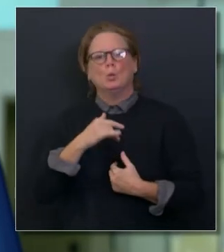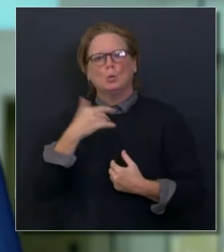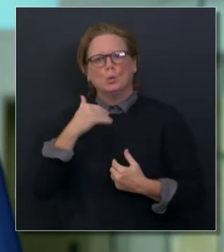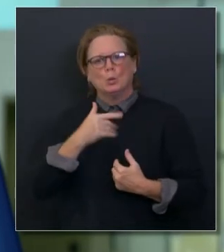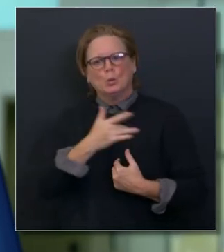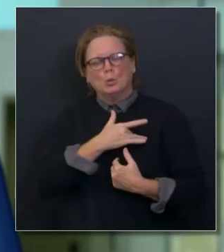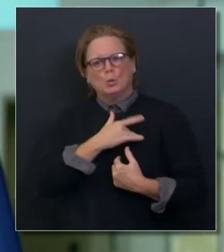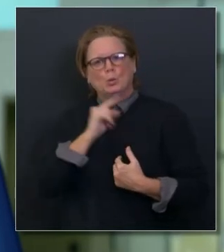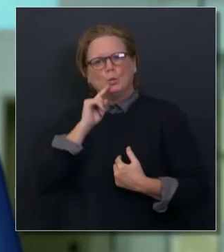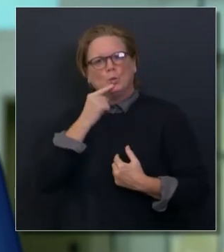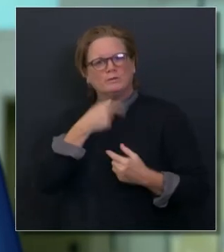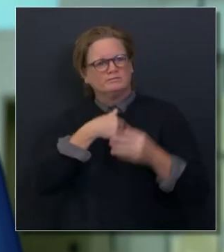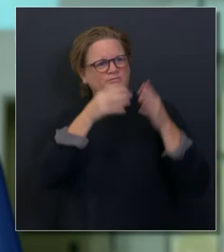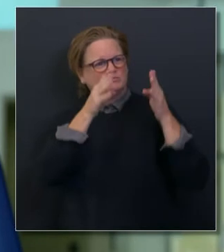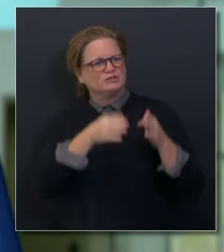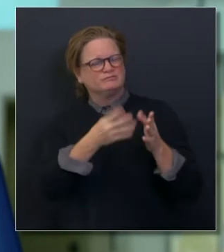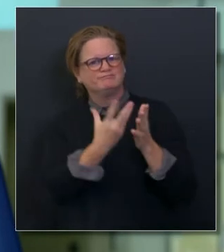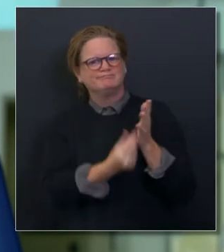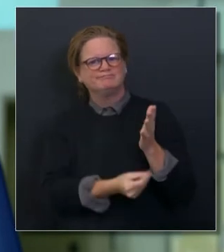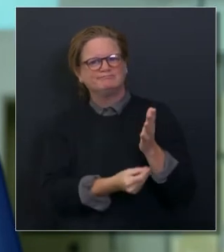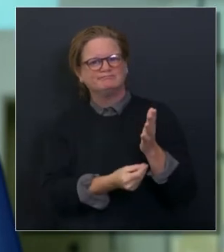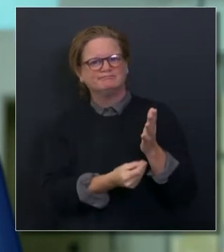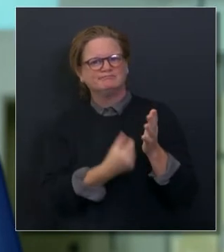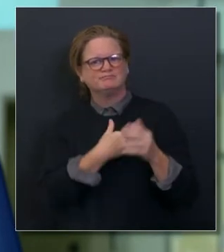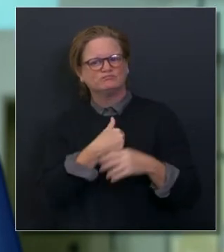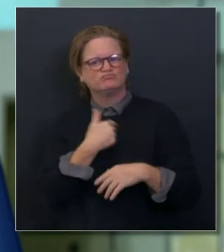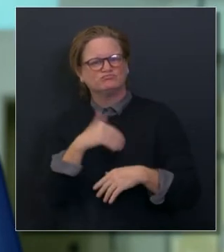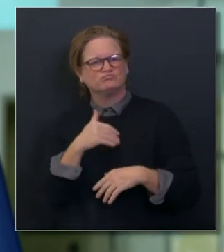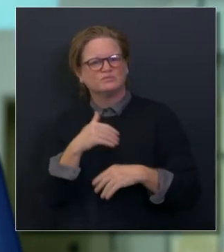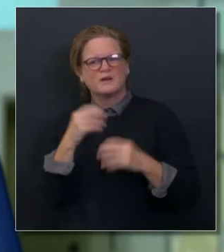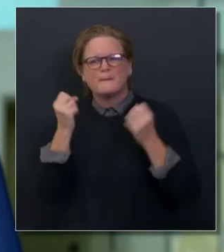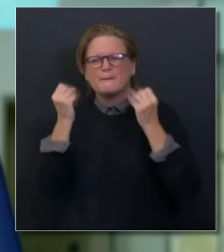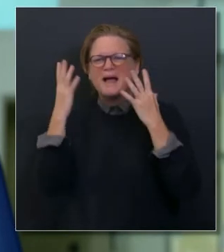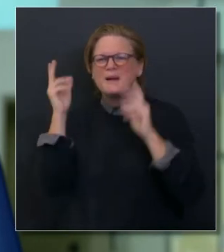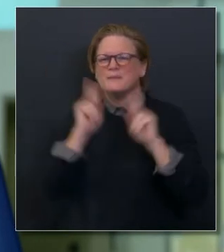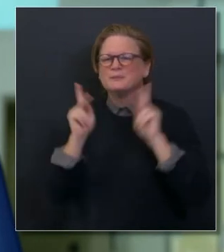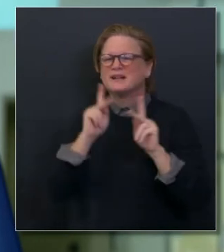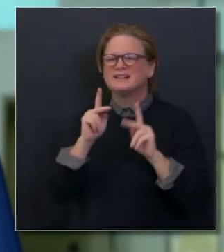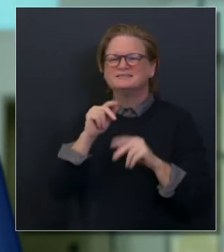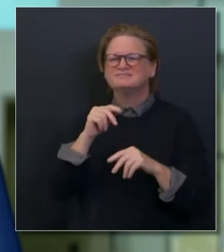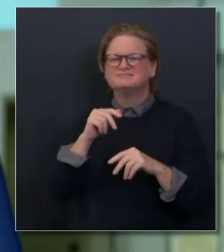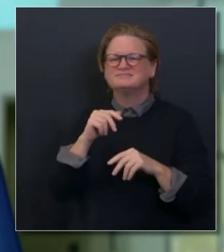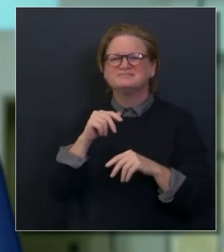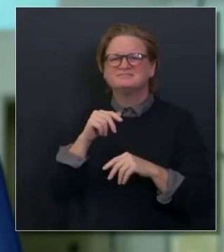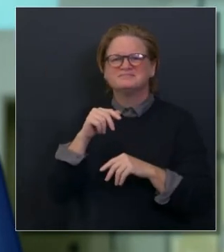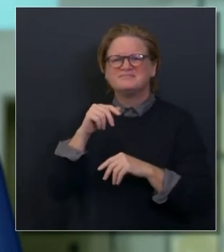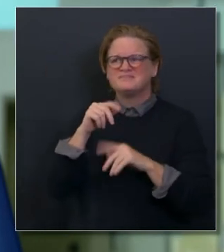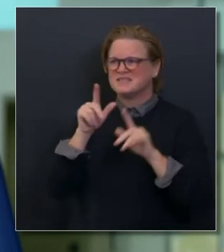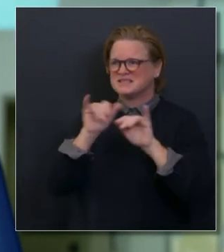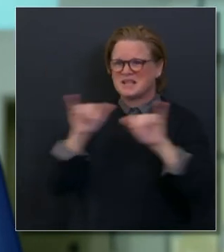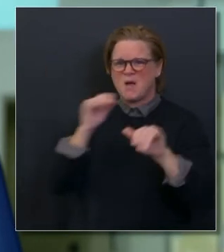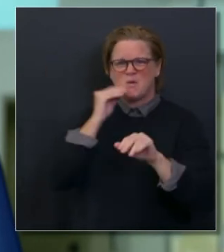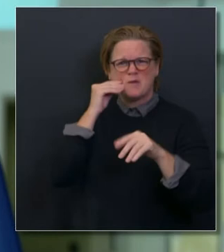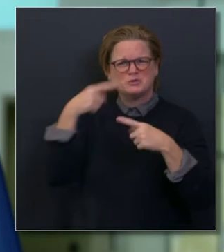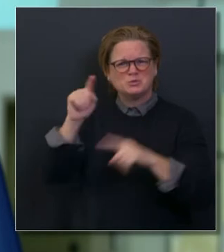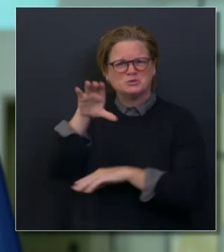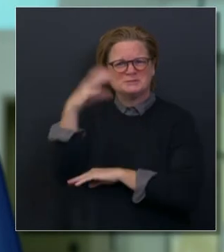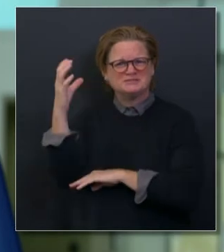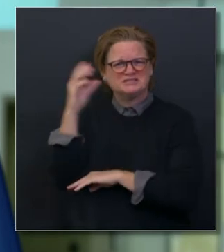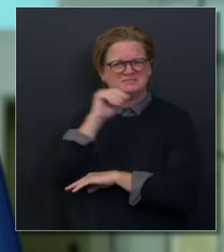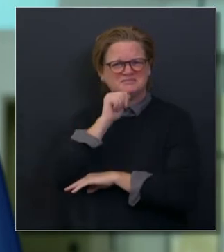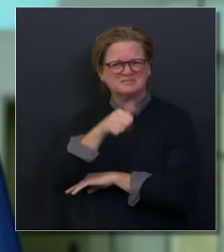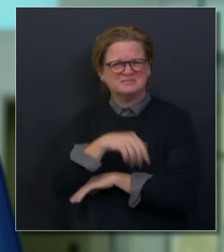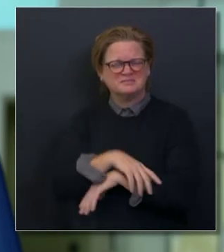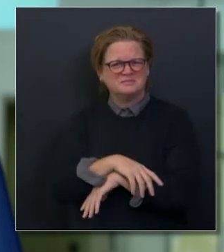enfermedad y cómo es que la gente no se encuentra en Navidad este año. con un ser